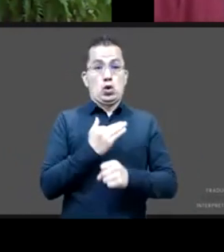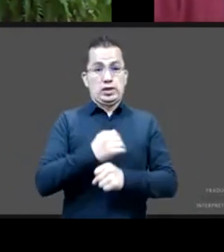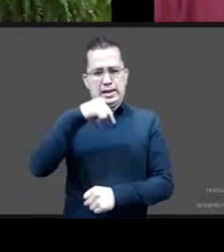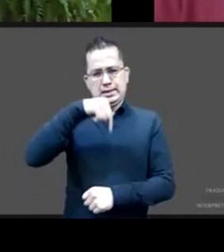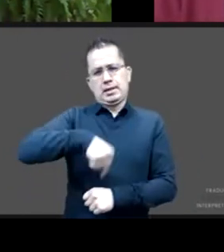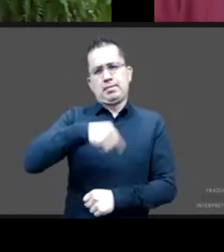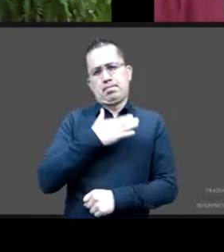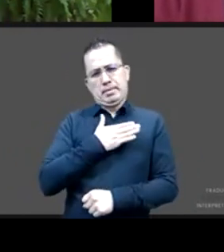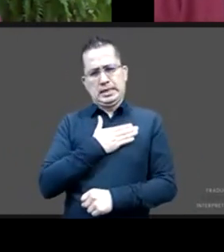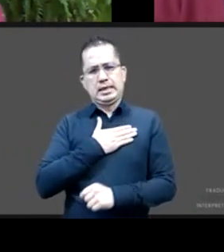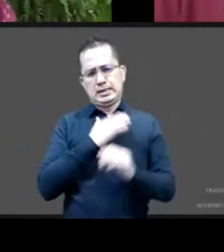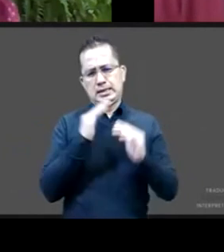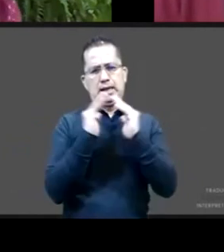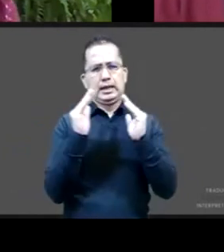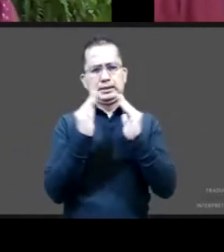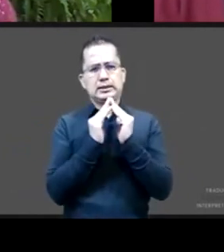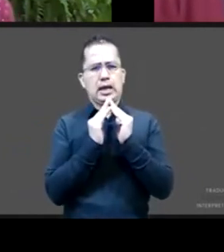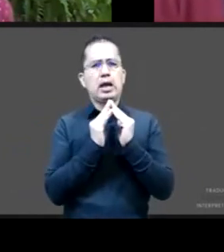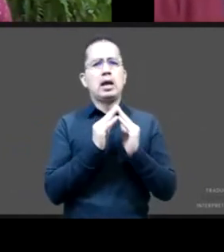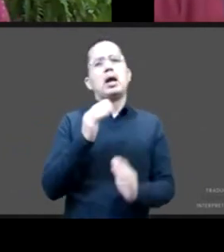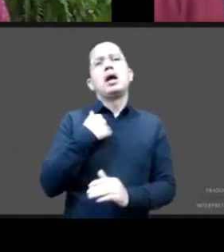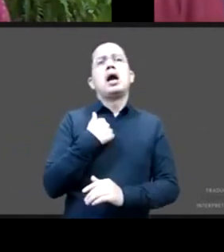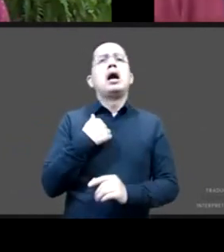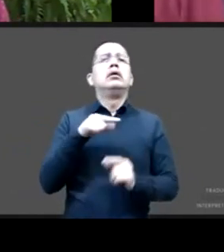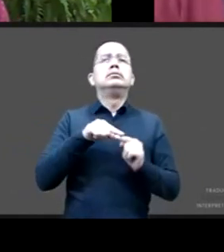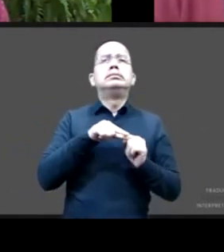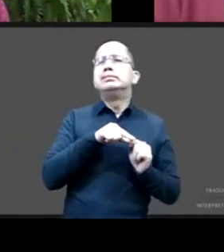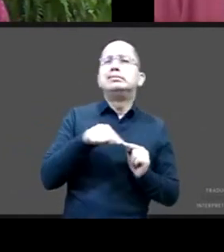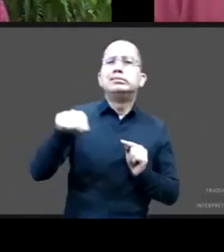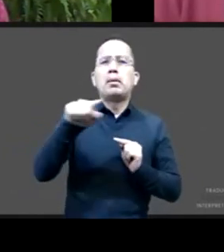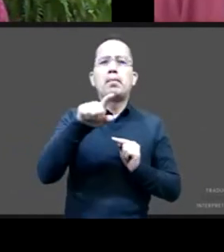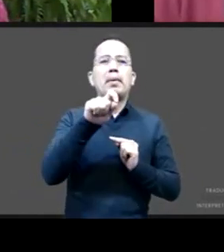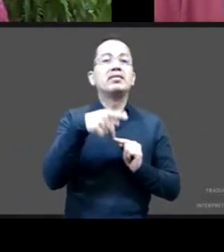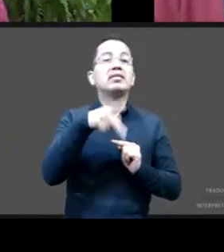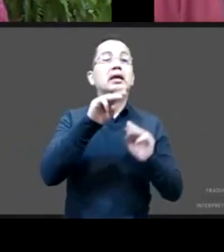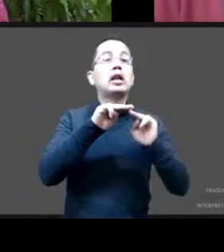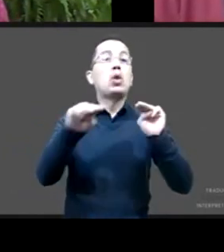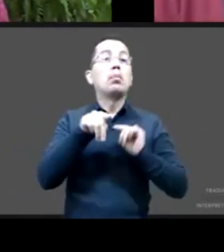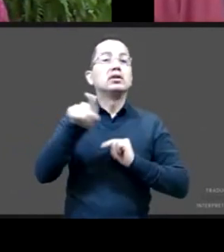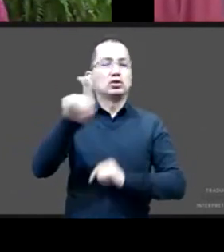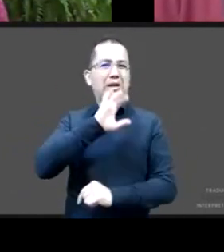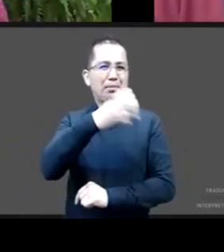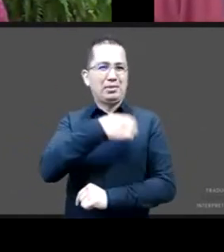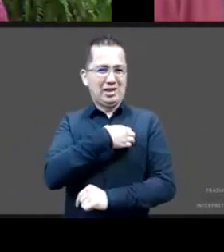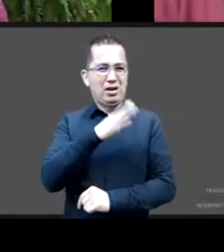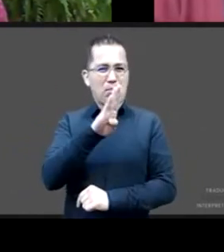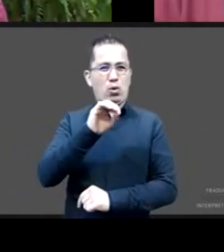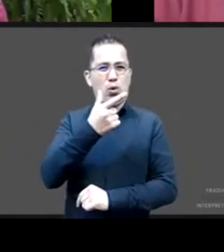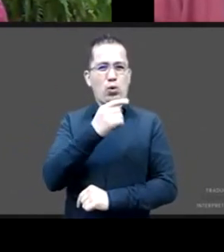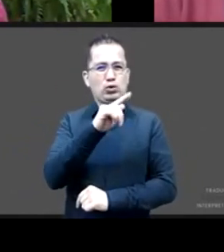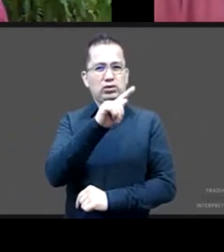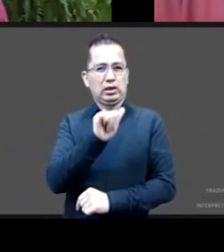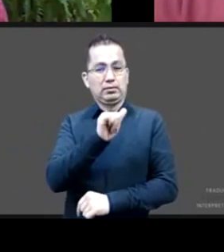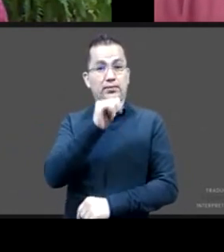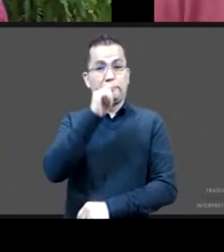bueno, quiero contarles algo sobre lo que hacemos en Educapaz. Voy a compartir mi pantalla.